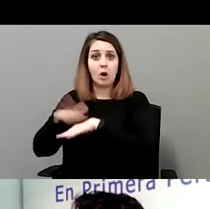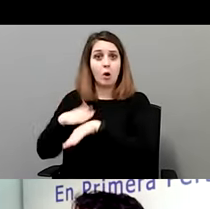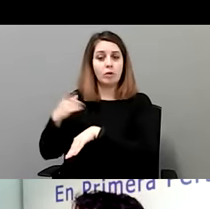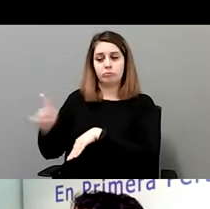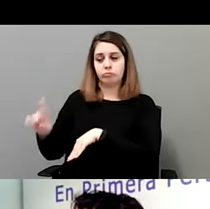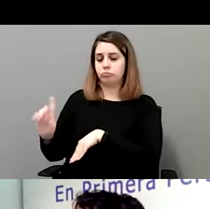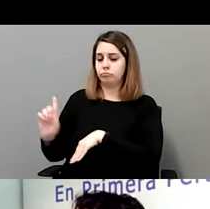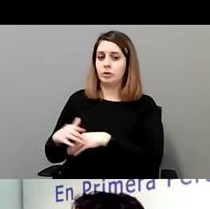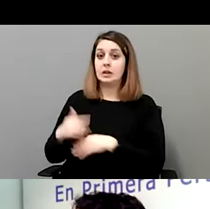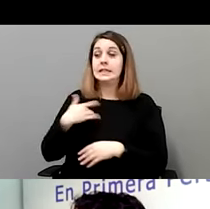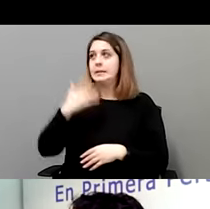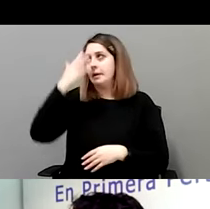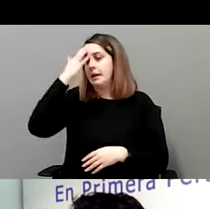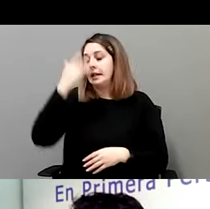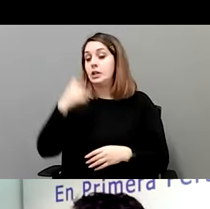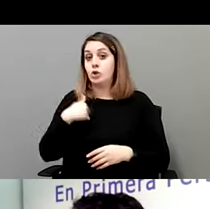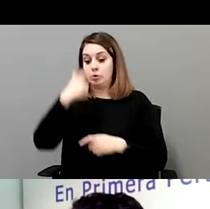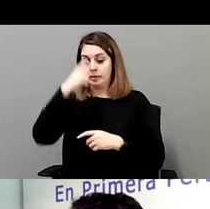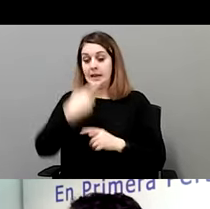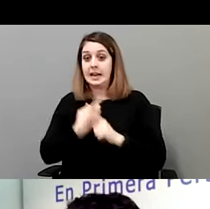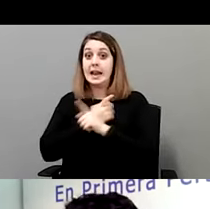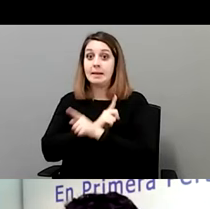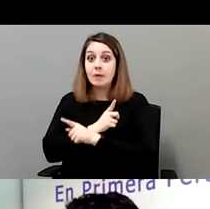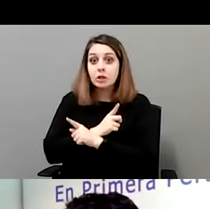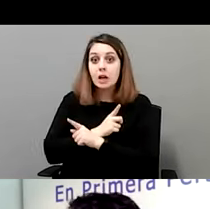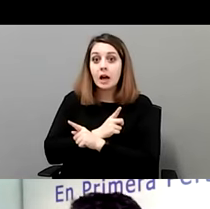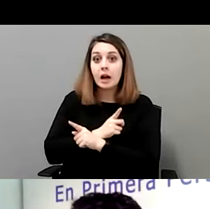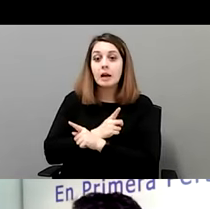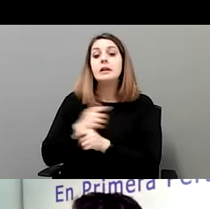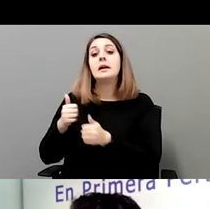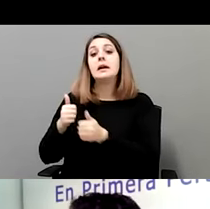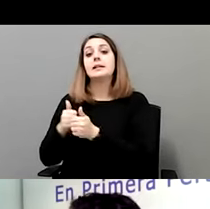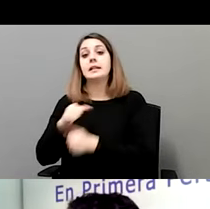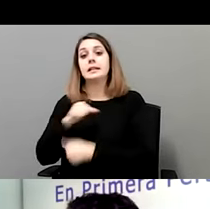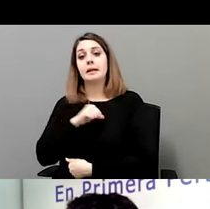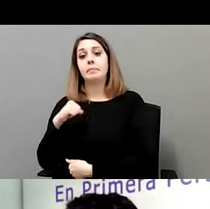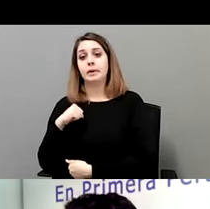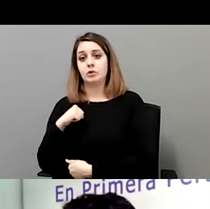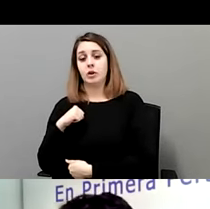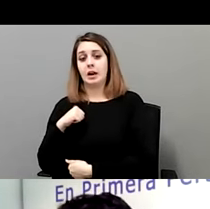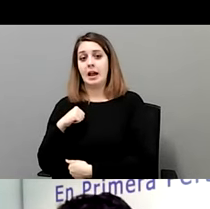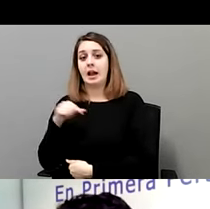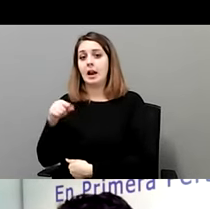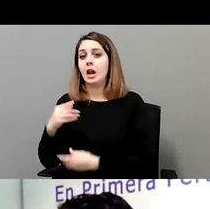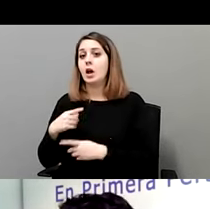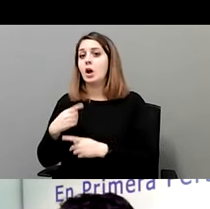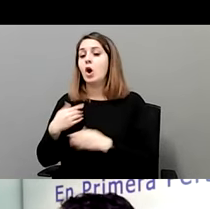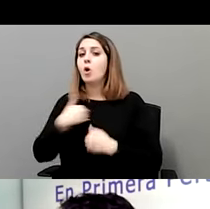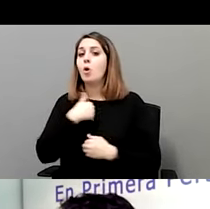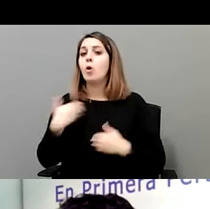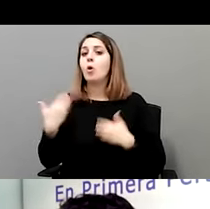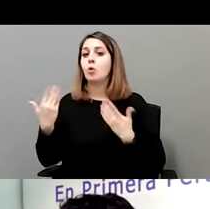pongo nerviosa, pues la asistente personal, y lo único que tiene que hacer es